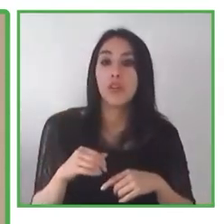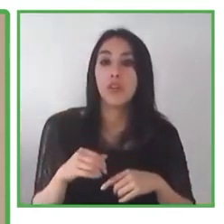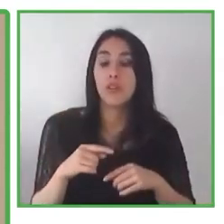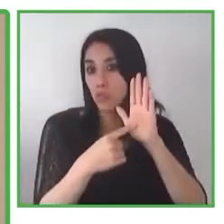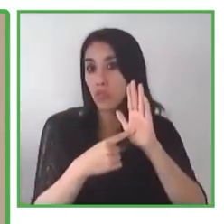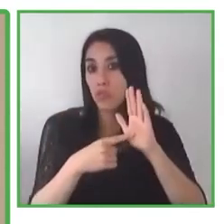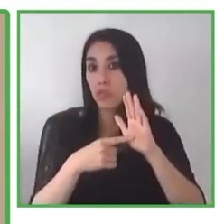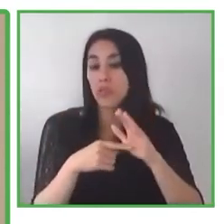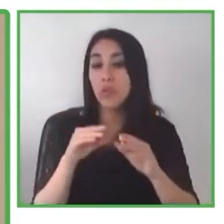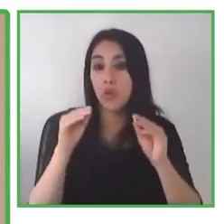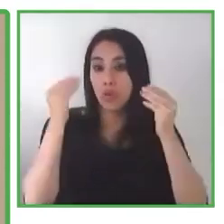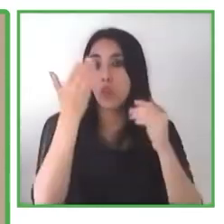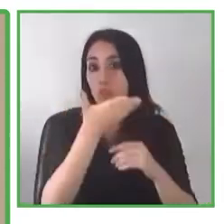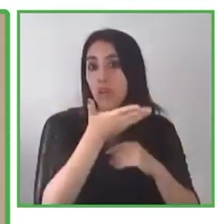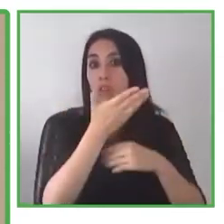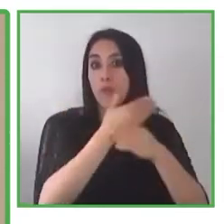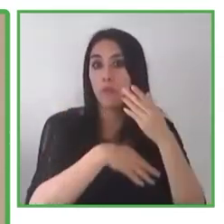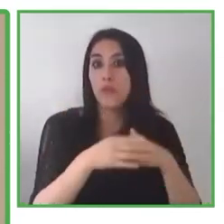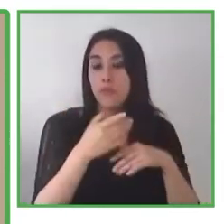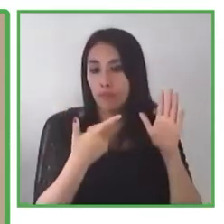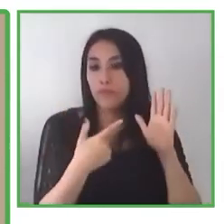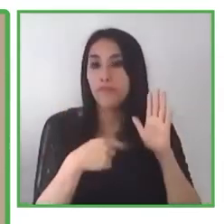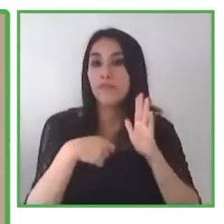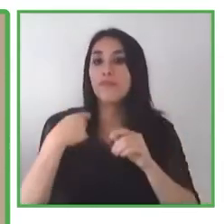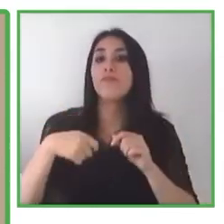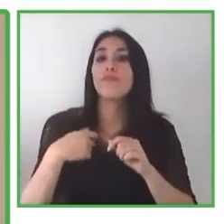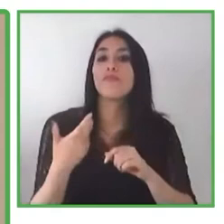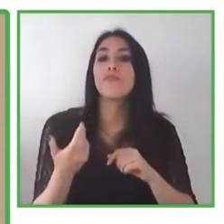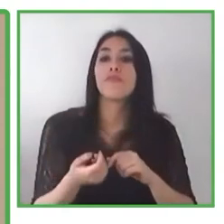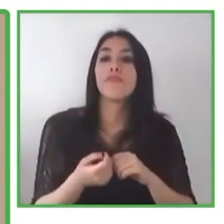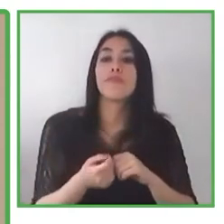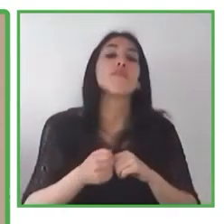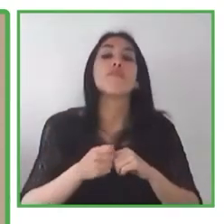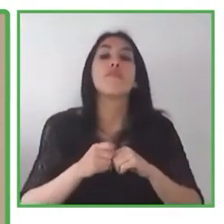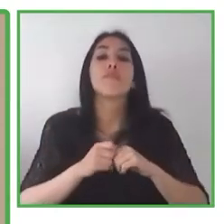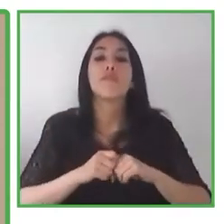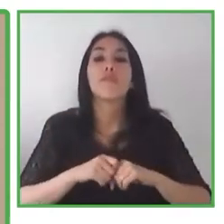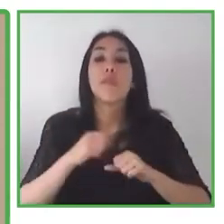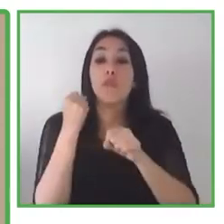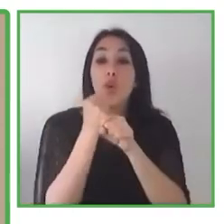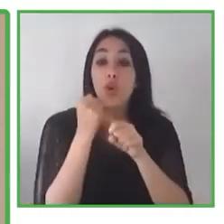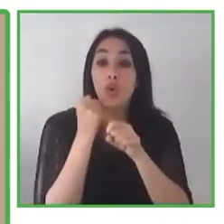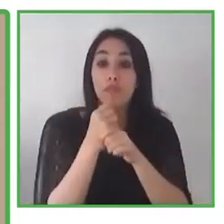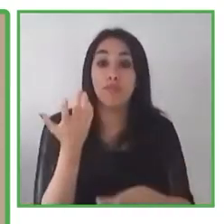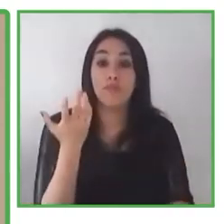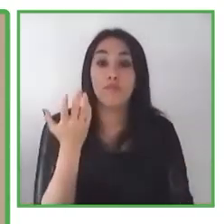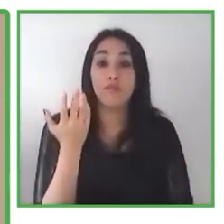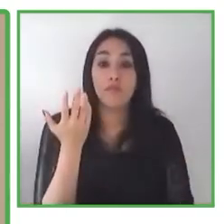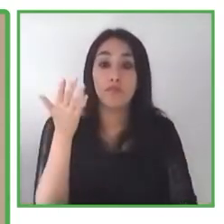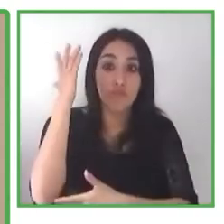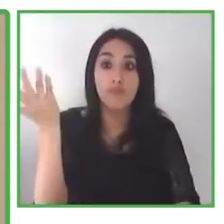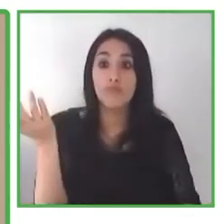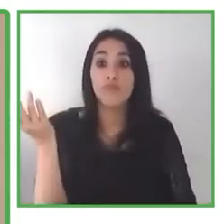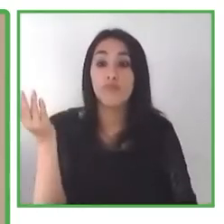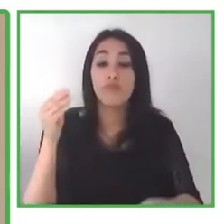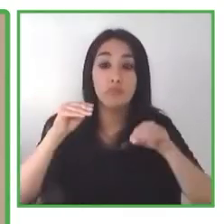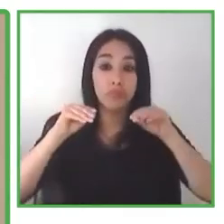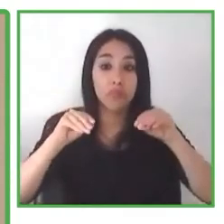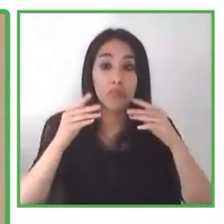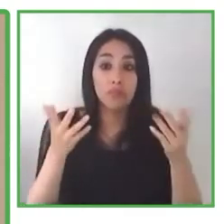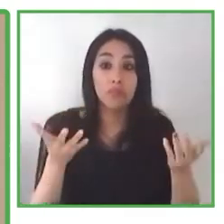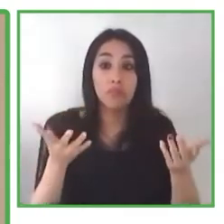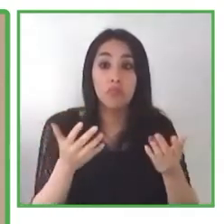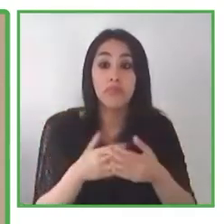a ser validadas y entonces serán la base para talleres de capacitación. El gobierno de Perú, por su parte, ha